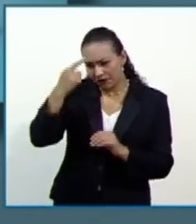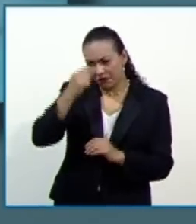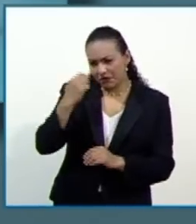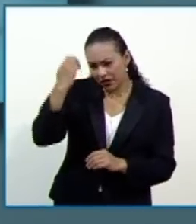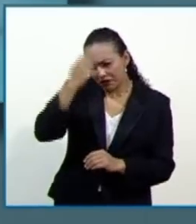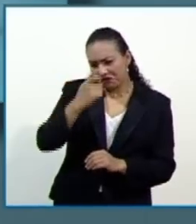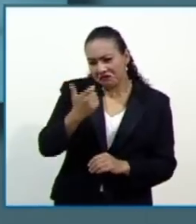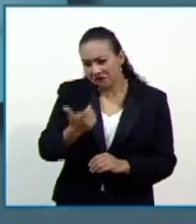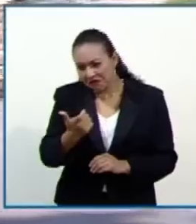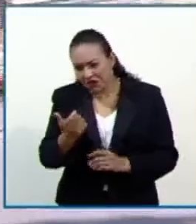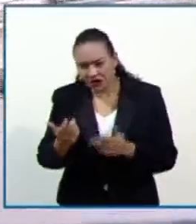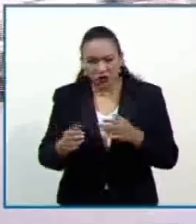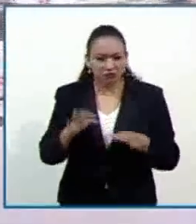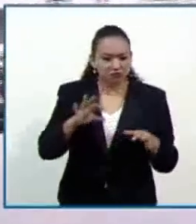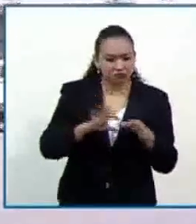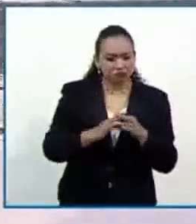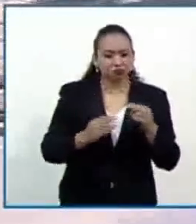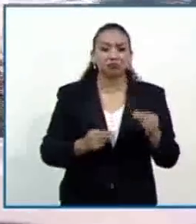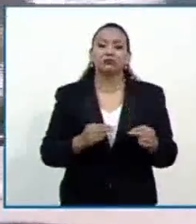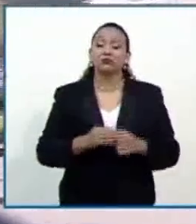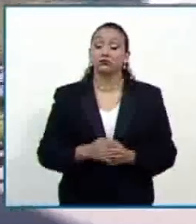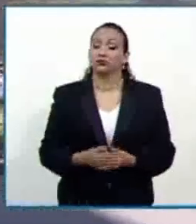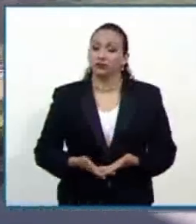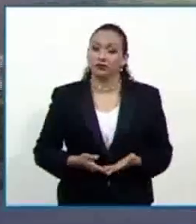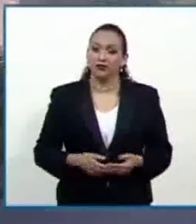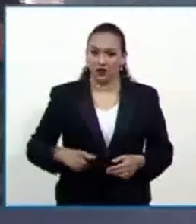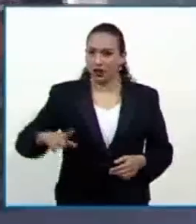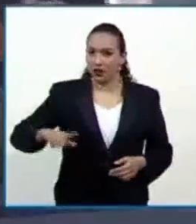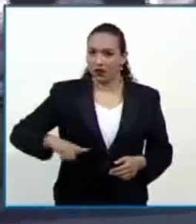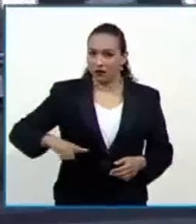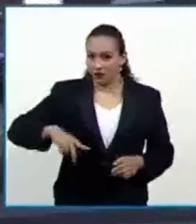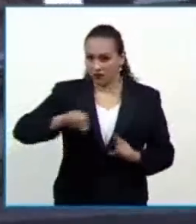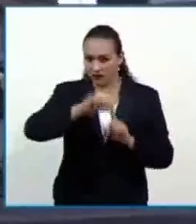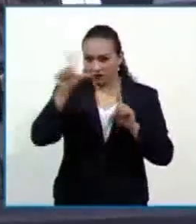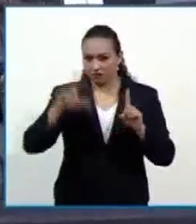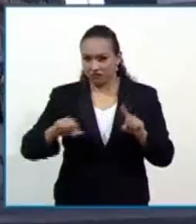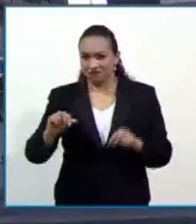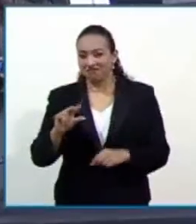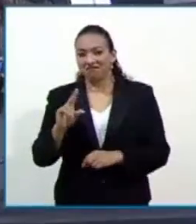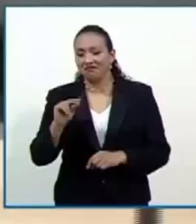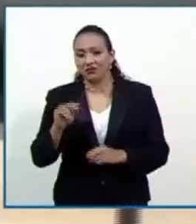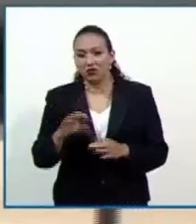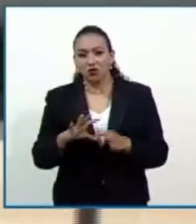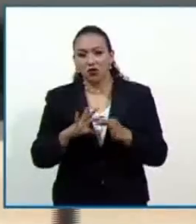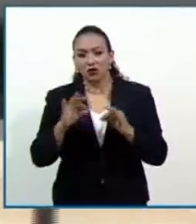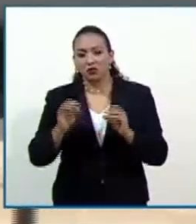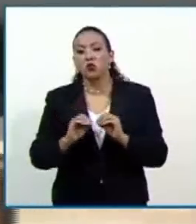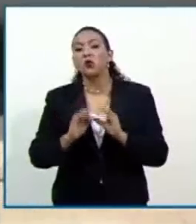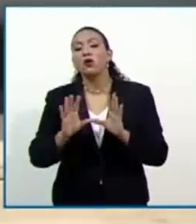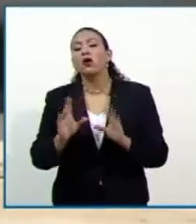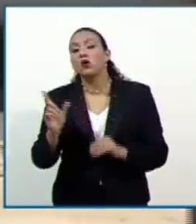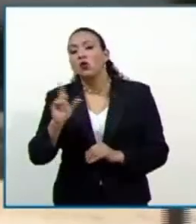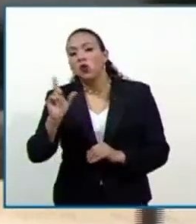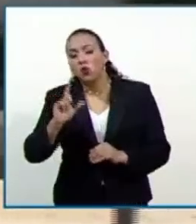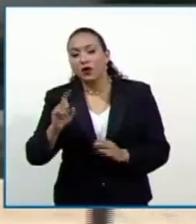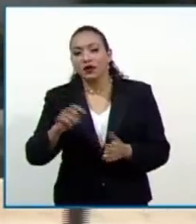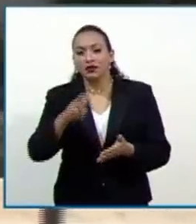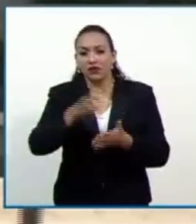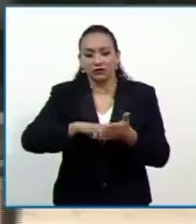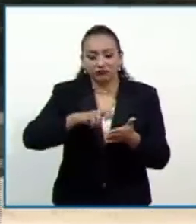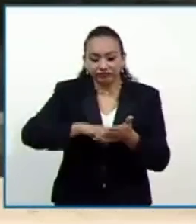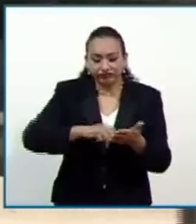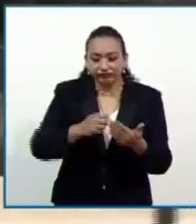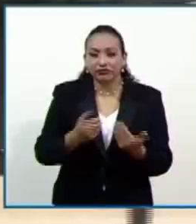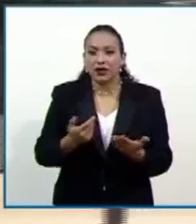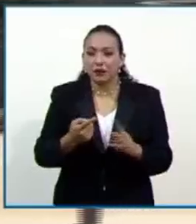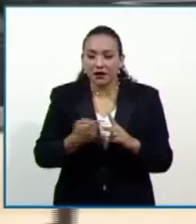más cercanos a los de mercado. Consideró que si bien el gobierno federal no ha dado señales de apertura para llevar a cabo una reforma fiscal,